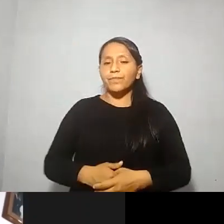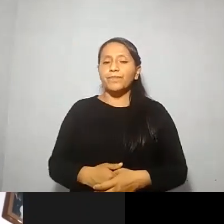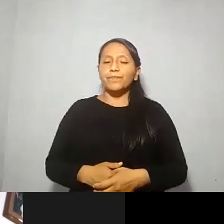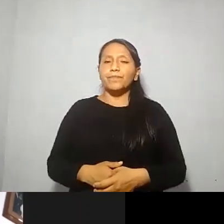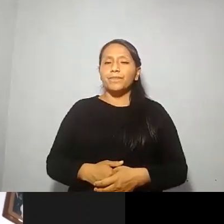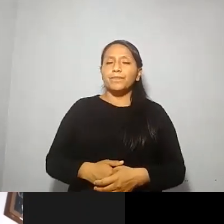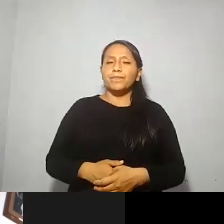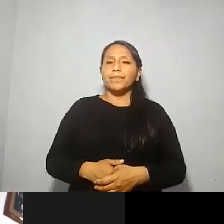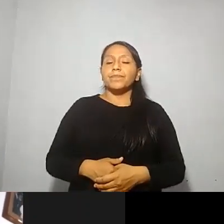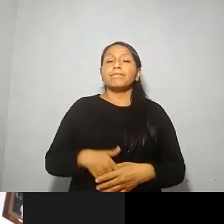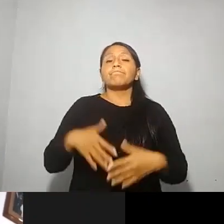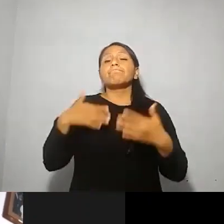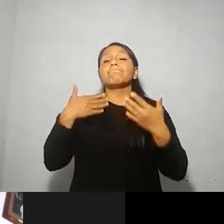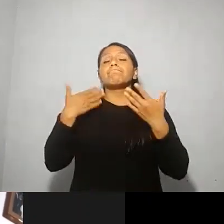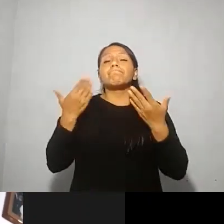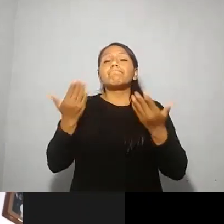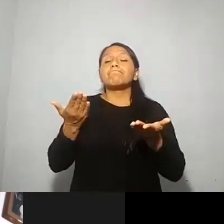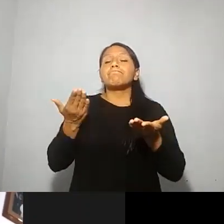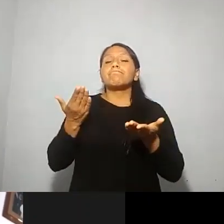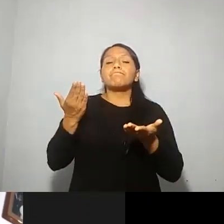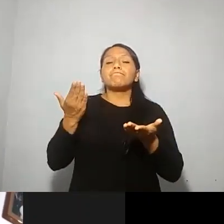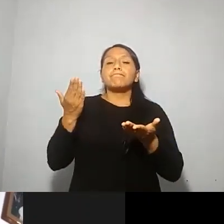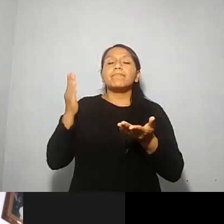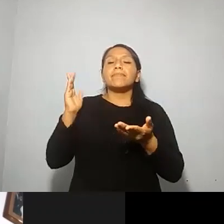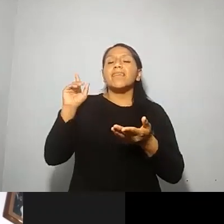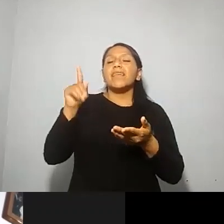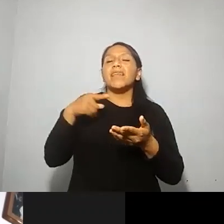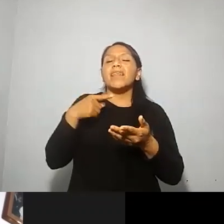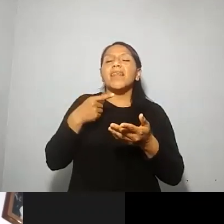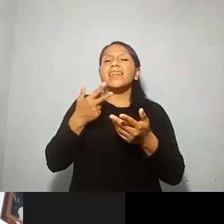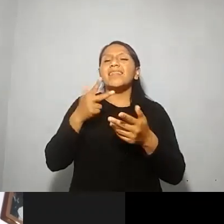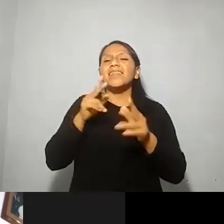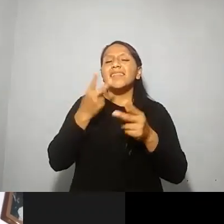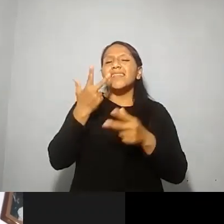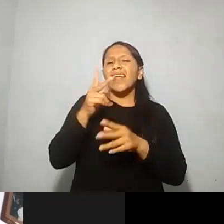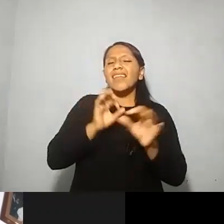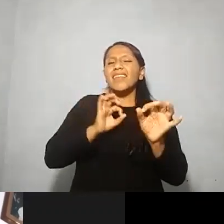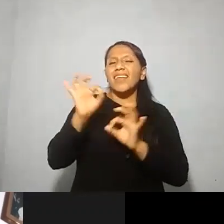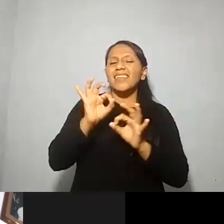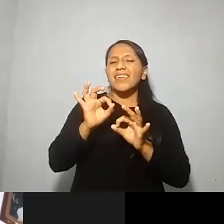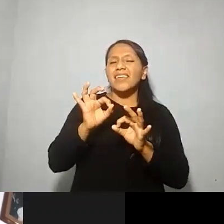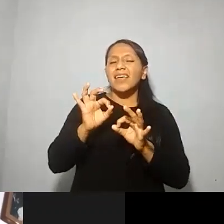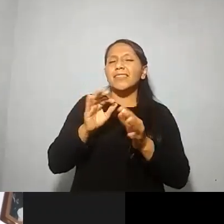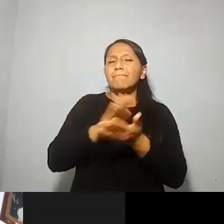Esto con base en tres estrategias principales, las cuales